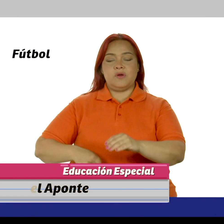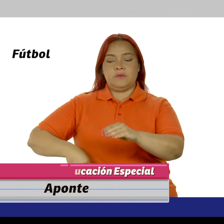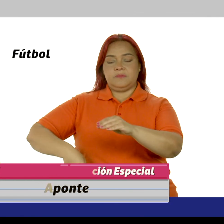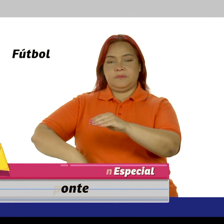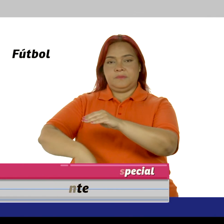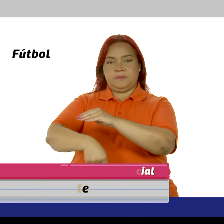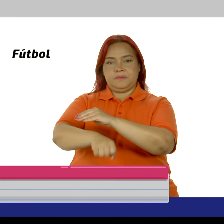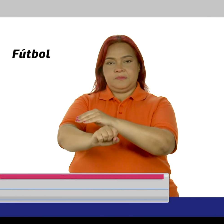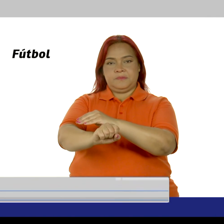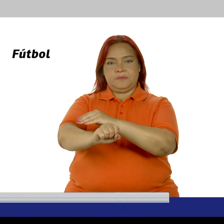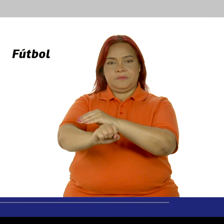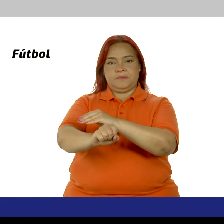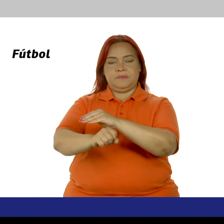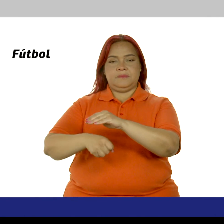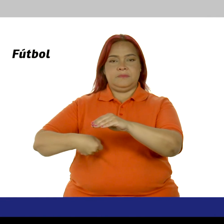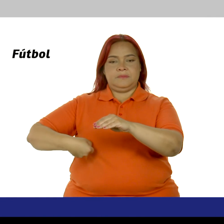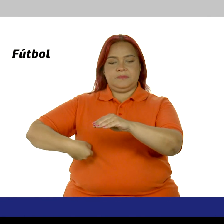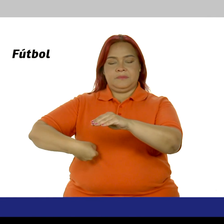fútbol,